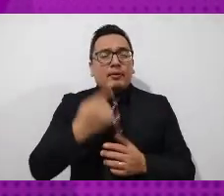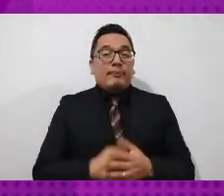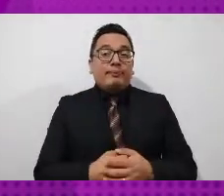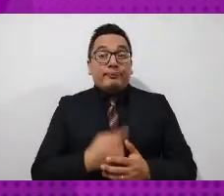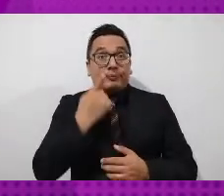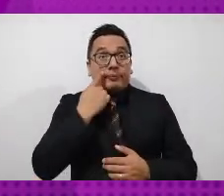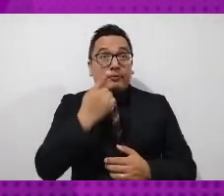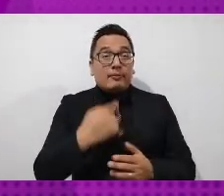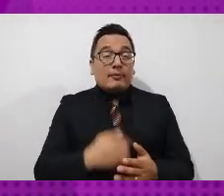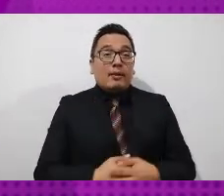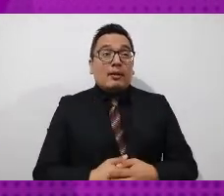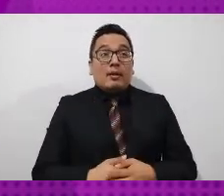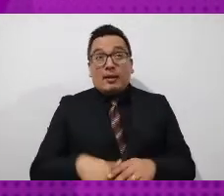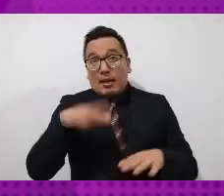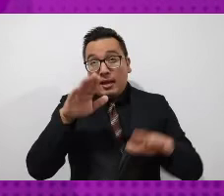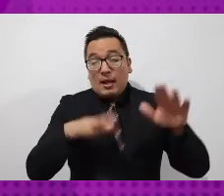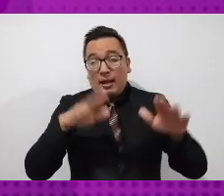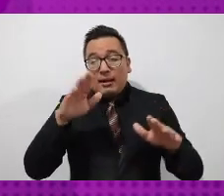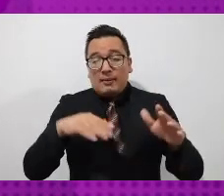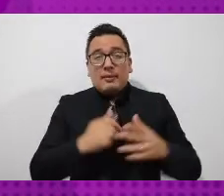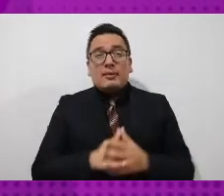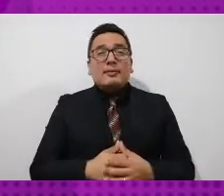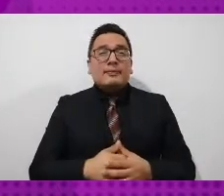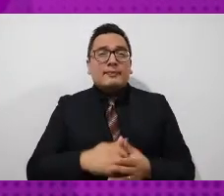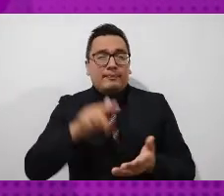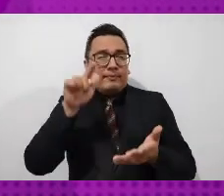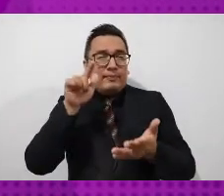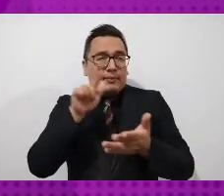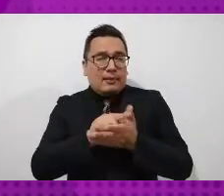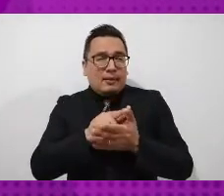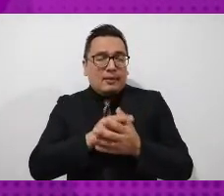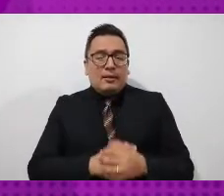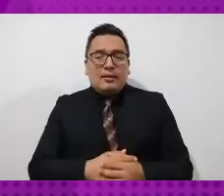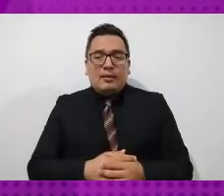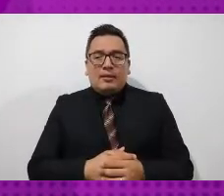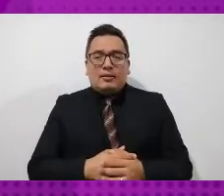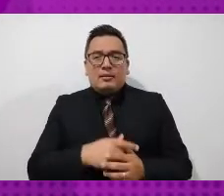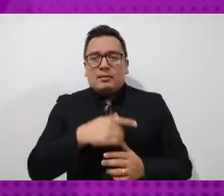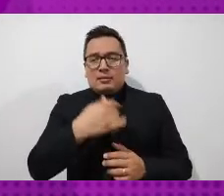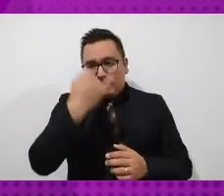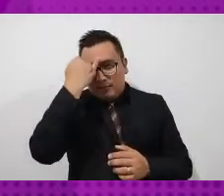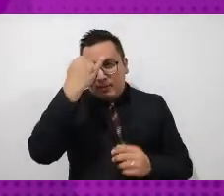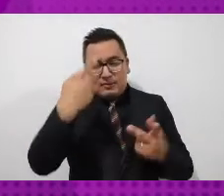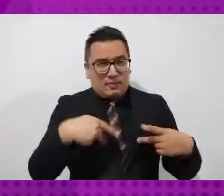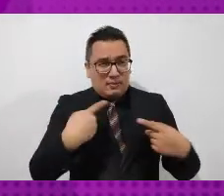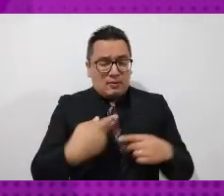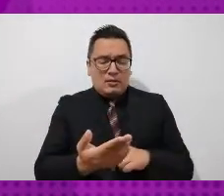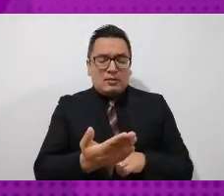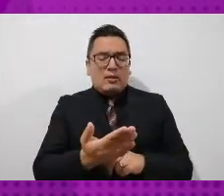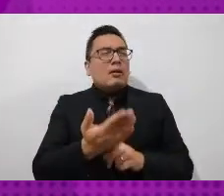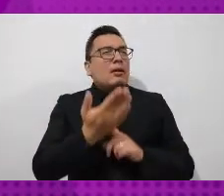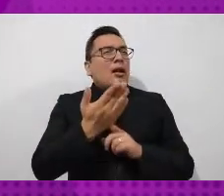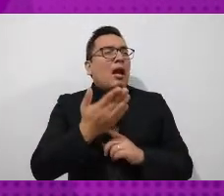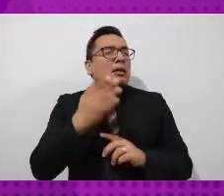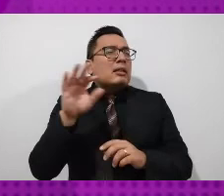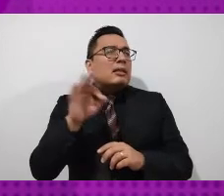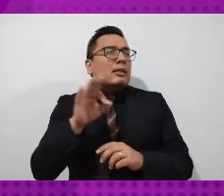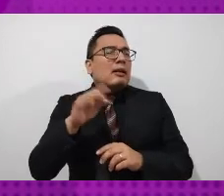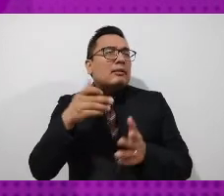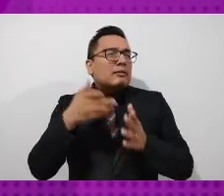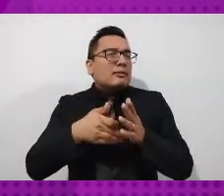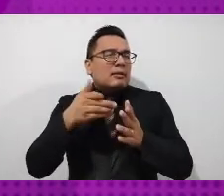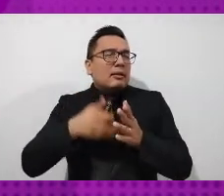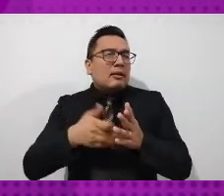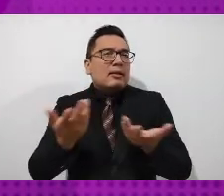Hay ocasiones en que las leyes que se llegan a proponer por parte de la ciudadanía, tal vez les